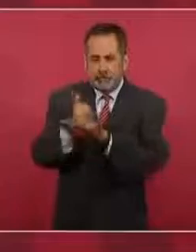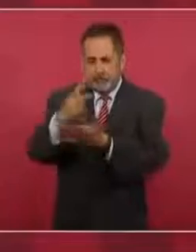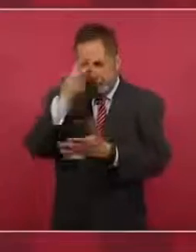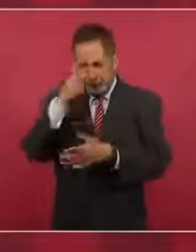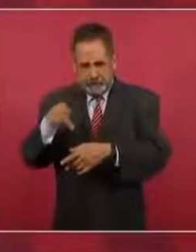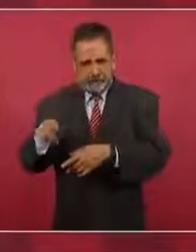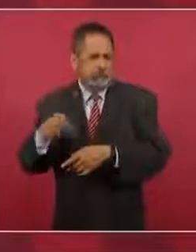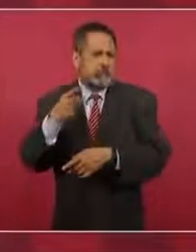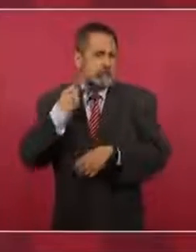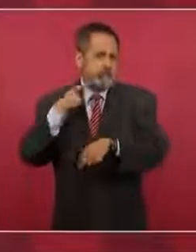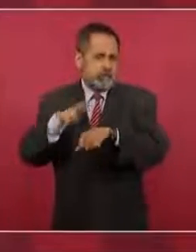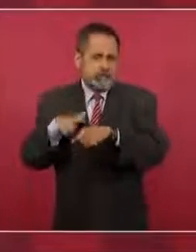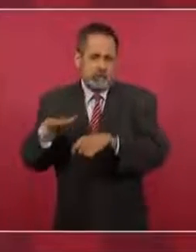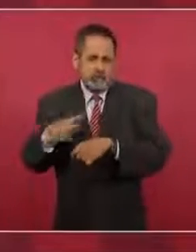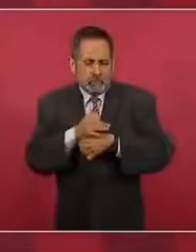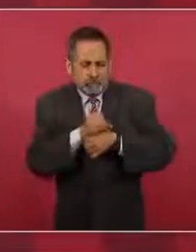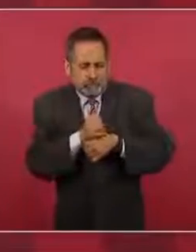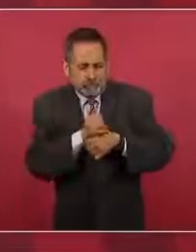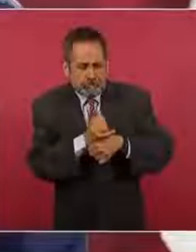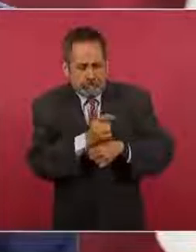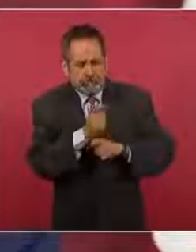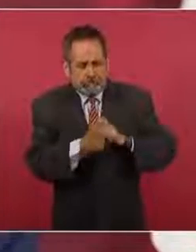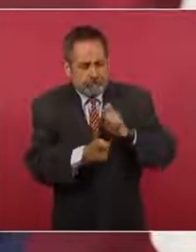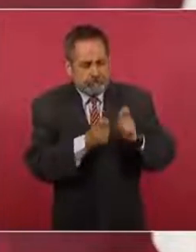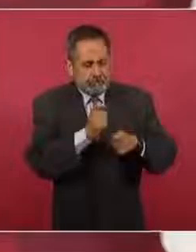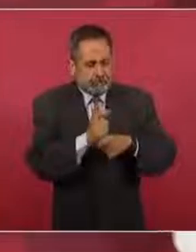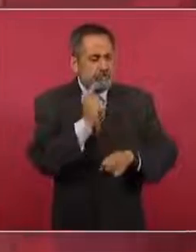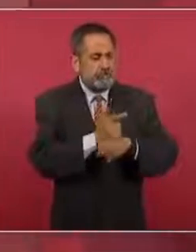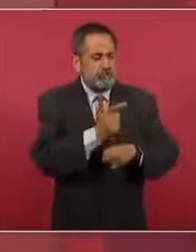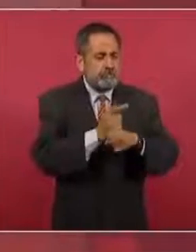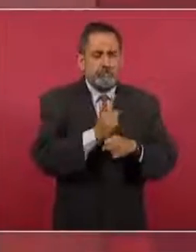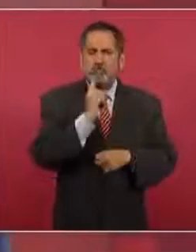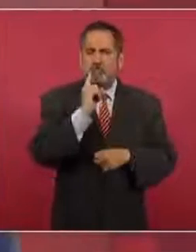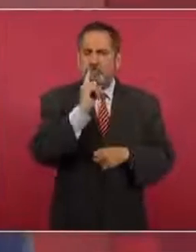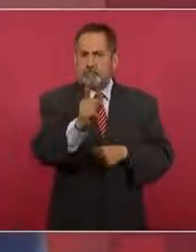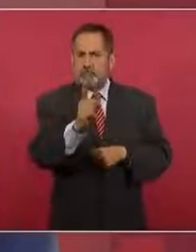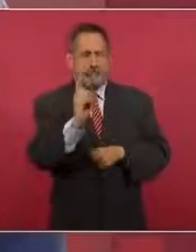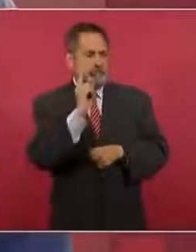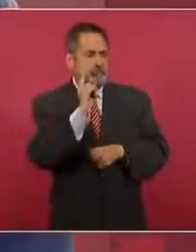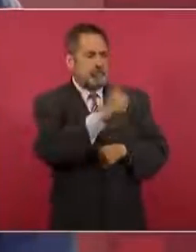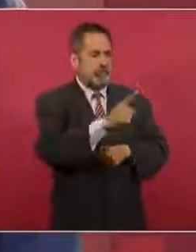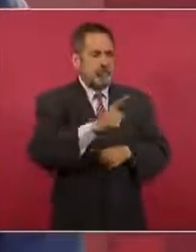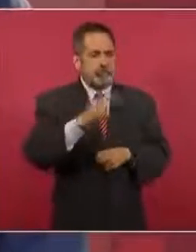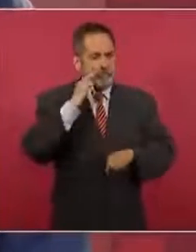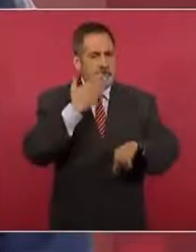México para deslindar responsabilidades